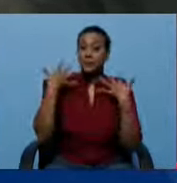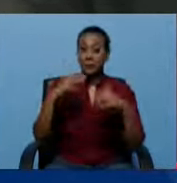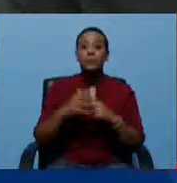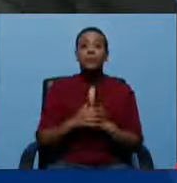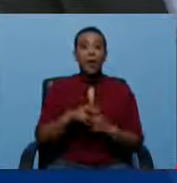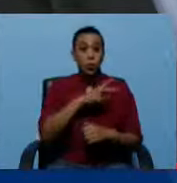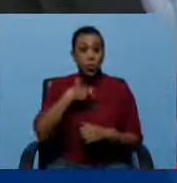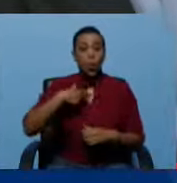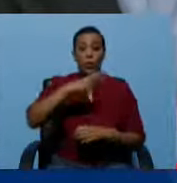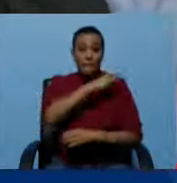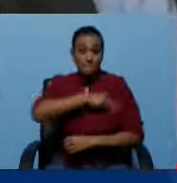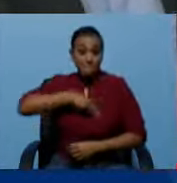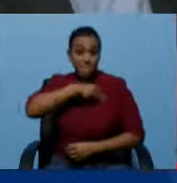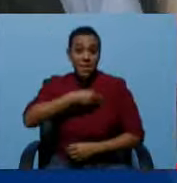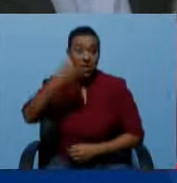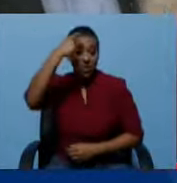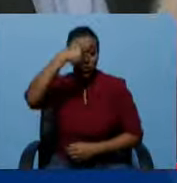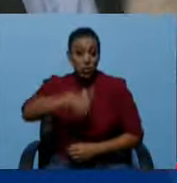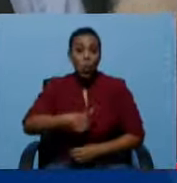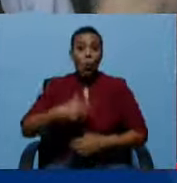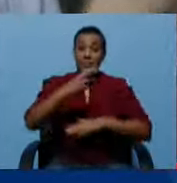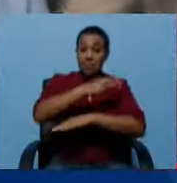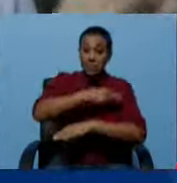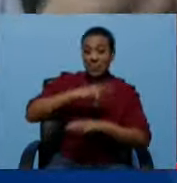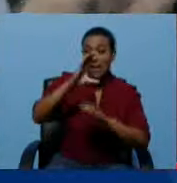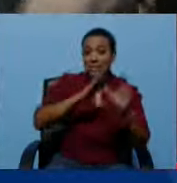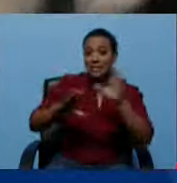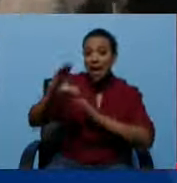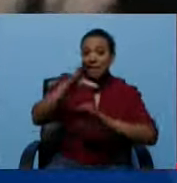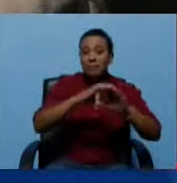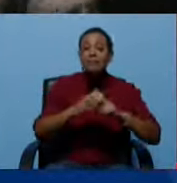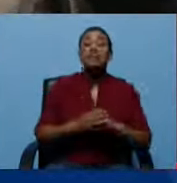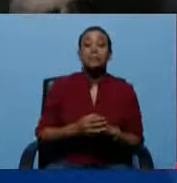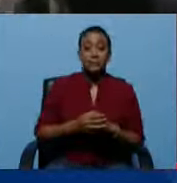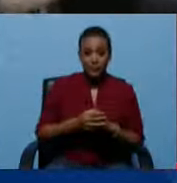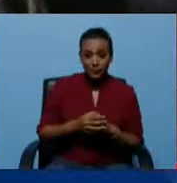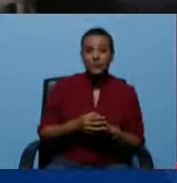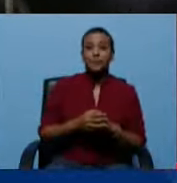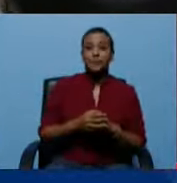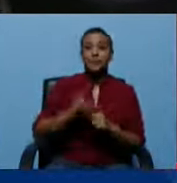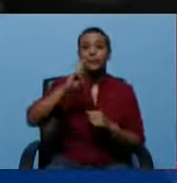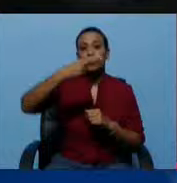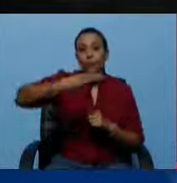Nuestra gran misión, ciencia y tecnología que lleva su nombre.